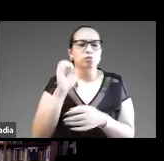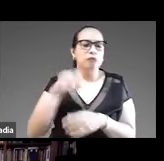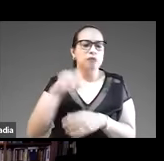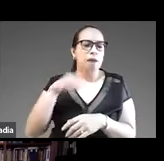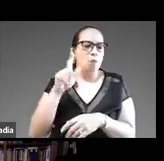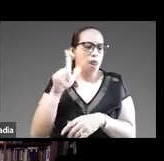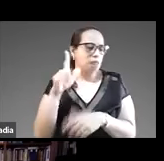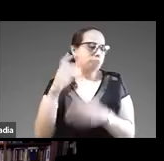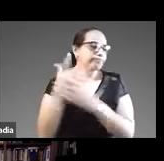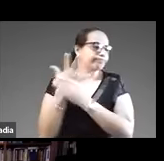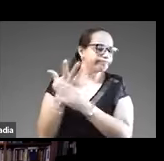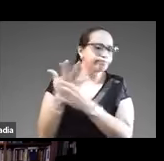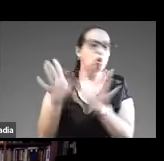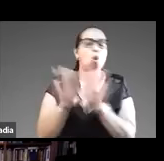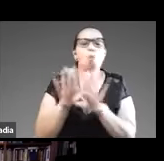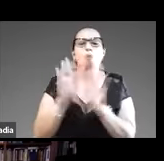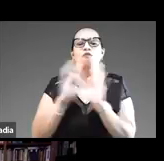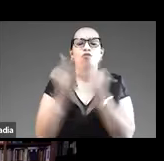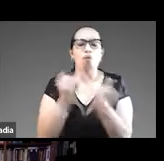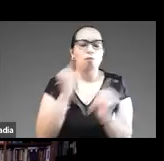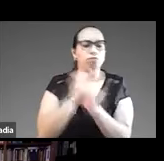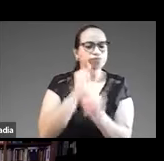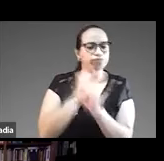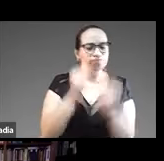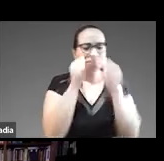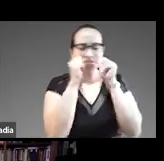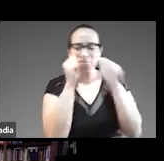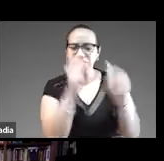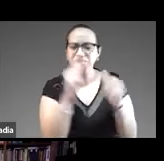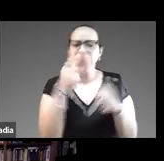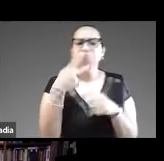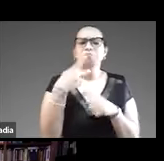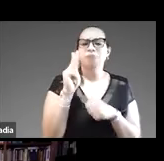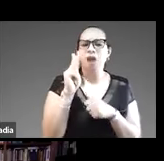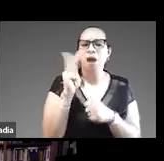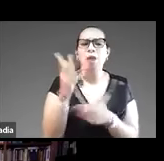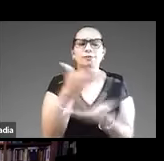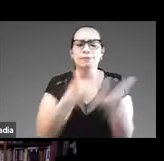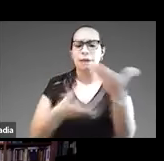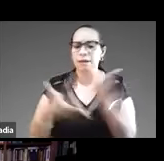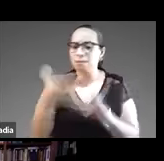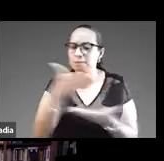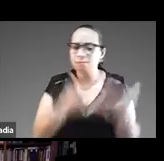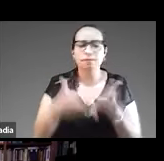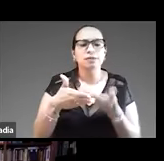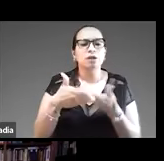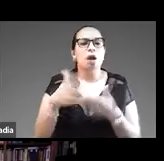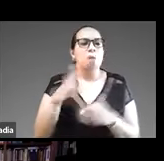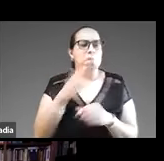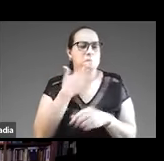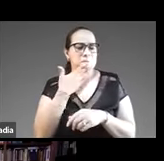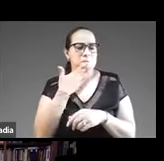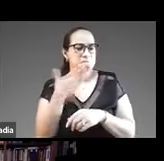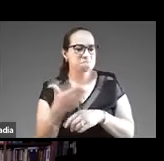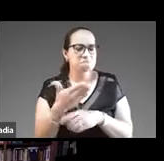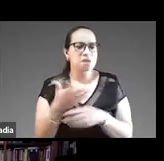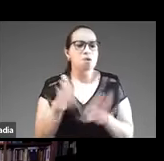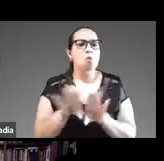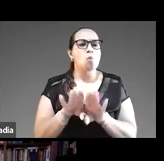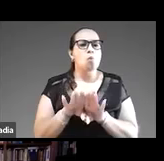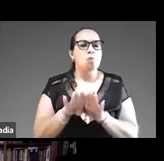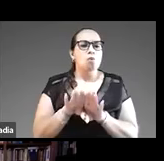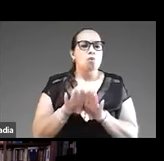a distancia de atención, pero los bienes, servicios están perfectamente, y